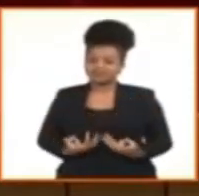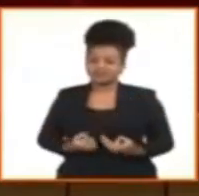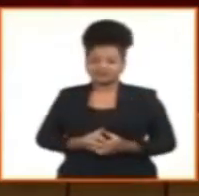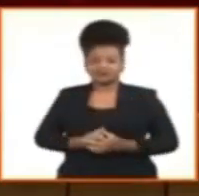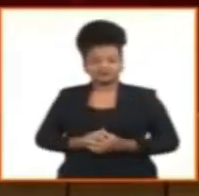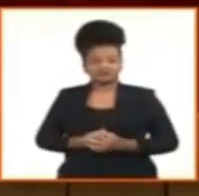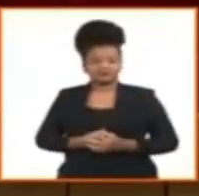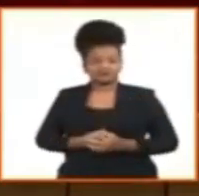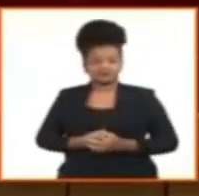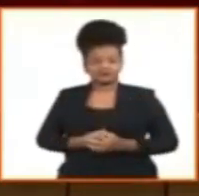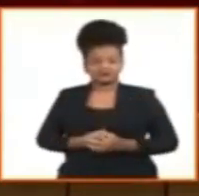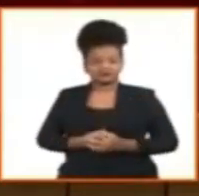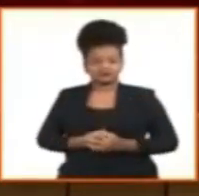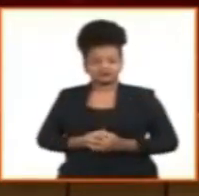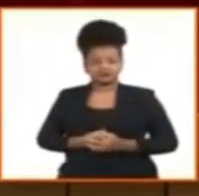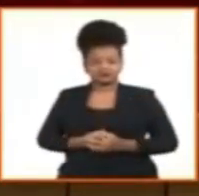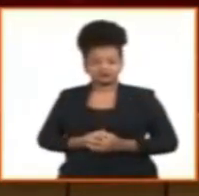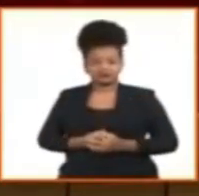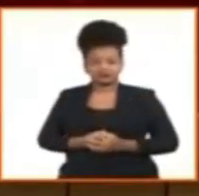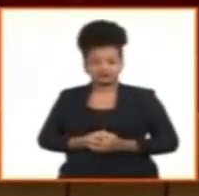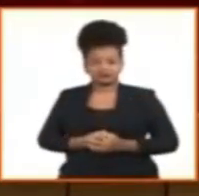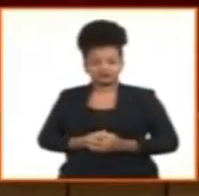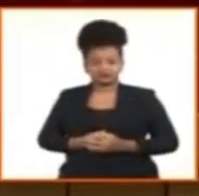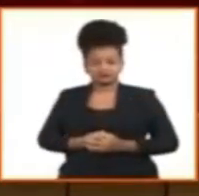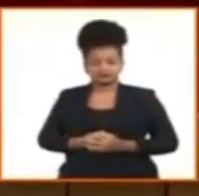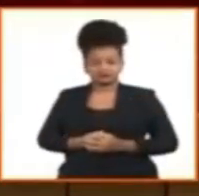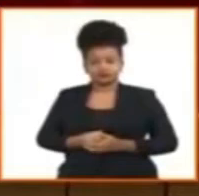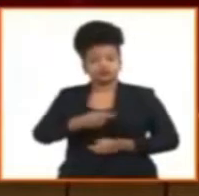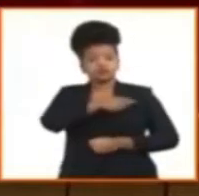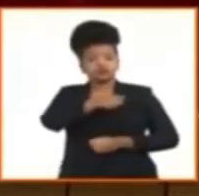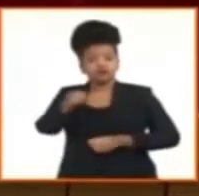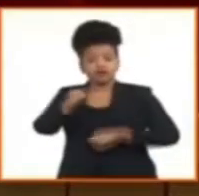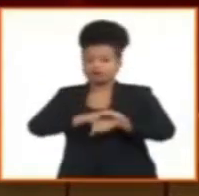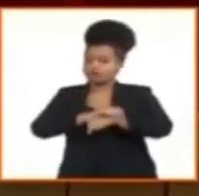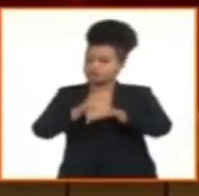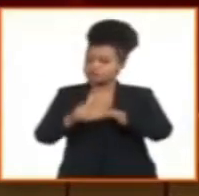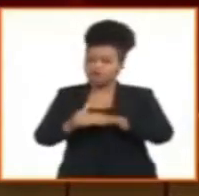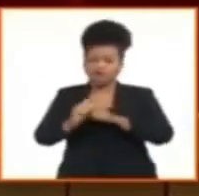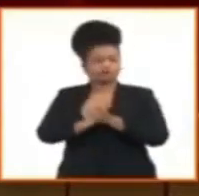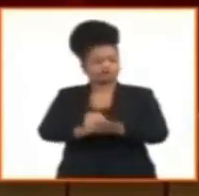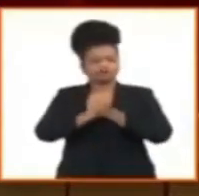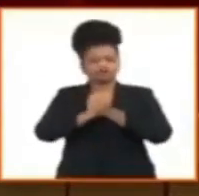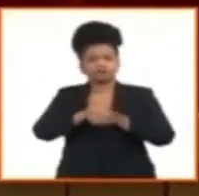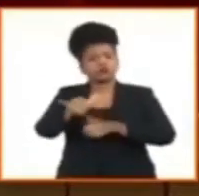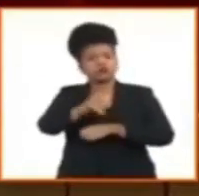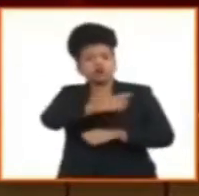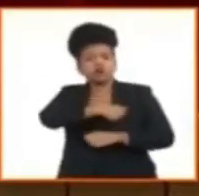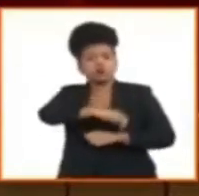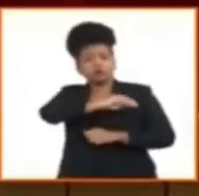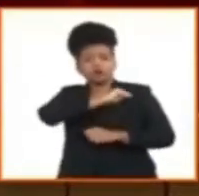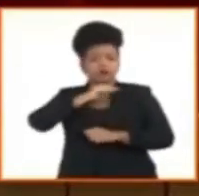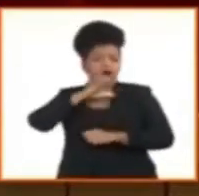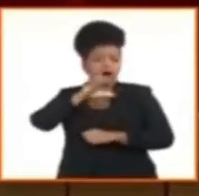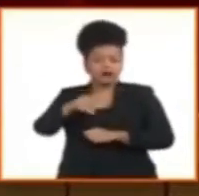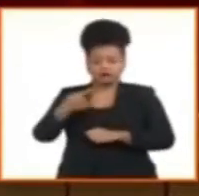compromisos. Quiero a ustedes, que son hermanos, hablarle como le hablamos a nuestro pueblo hace solo unos días,